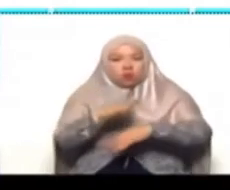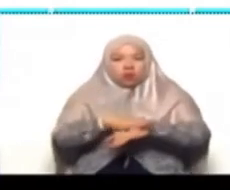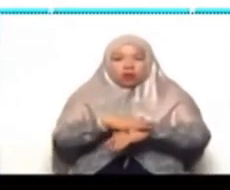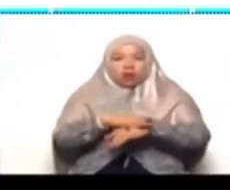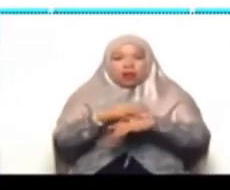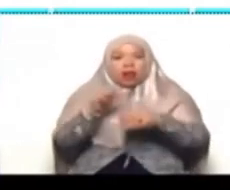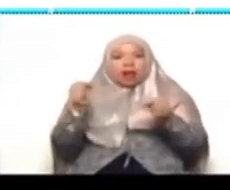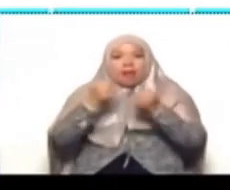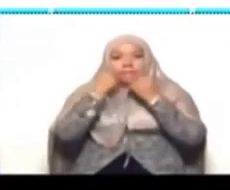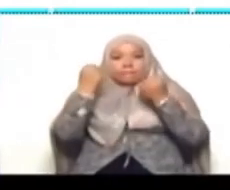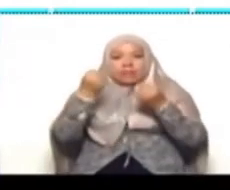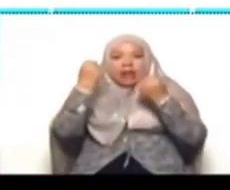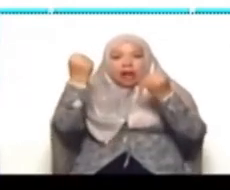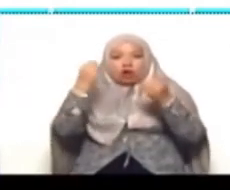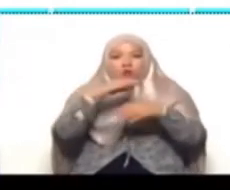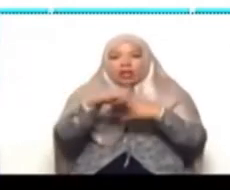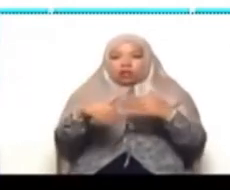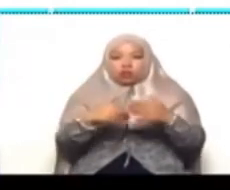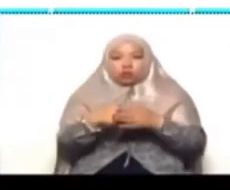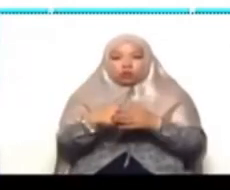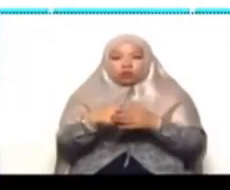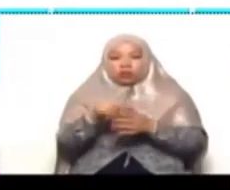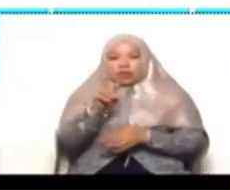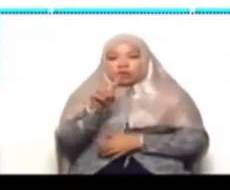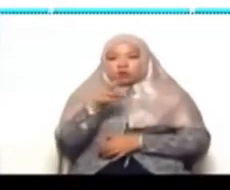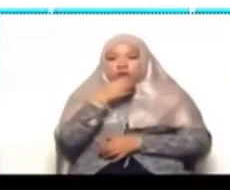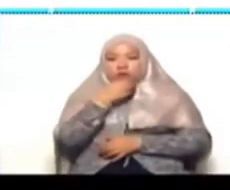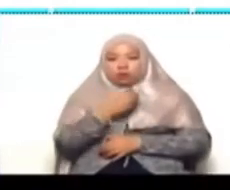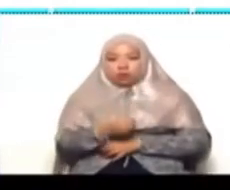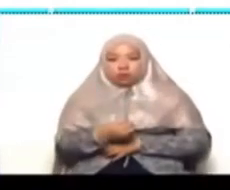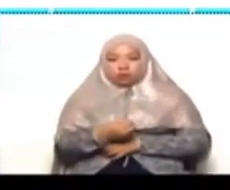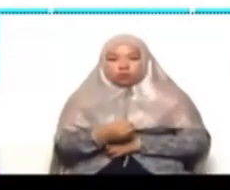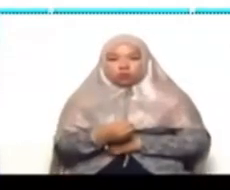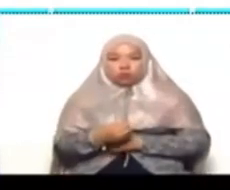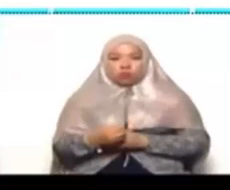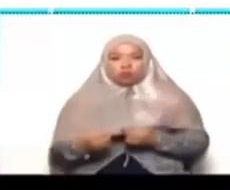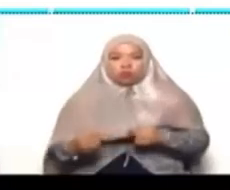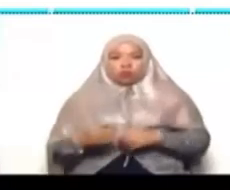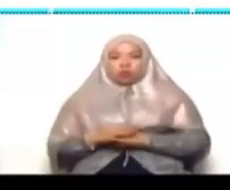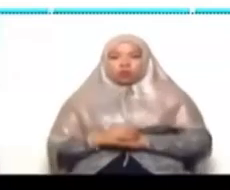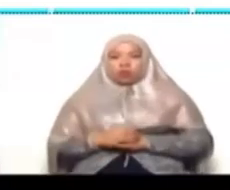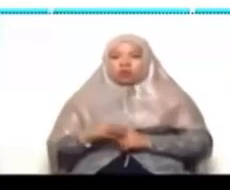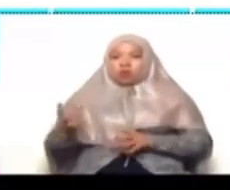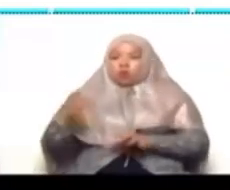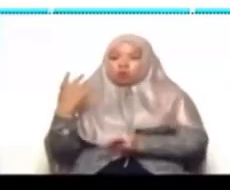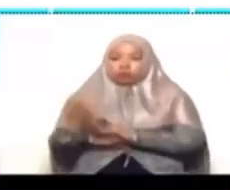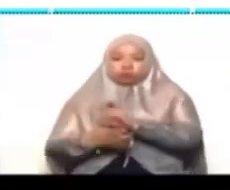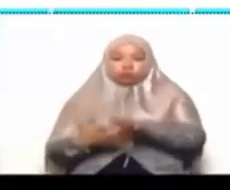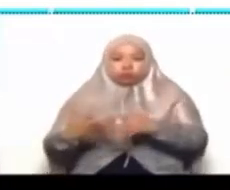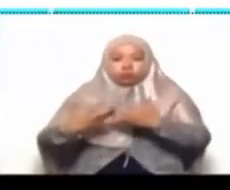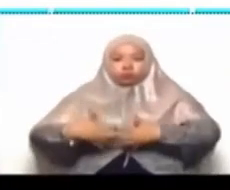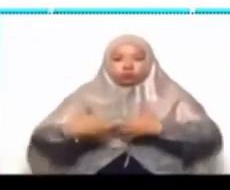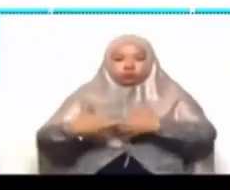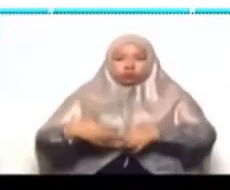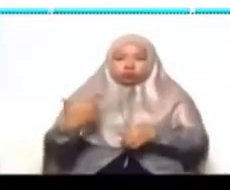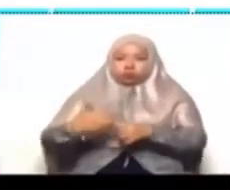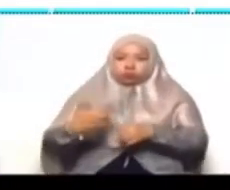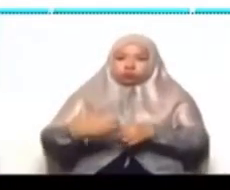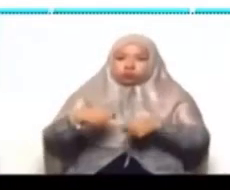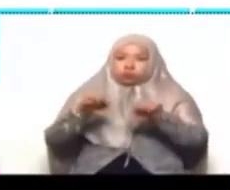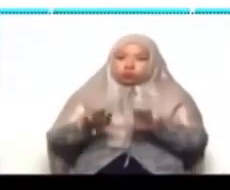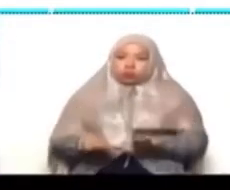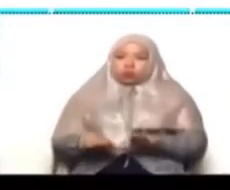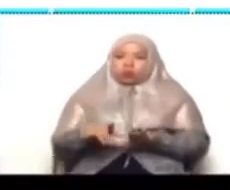general que habían hecho el 2 de diciembre, el llamado paro petrolero, que fue un sabotaje petrolero. Era evidente el